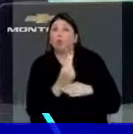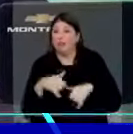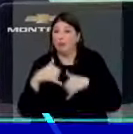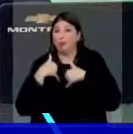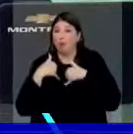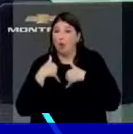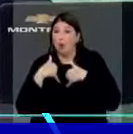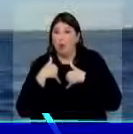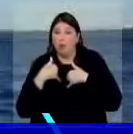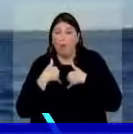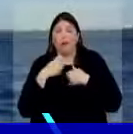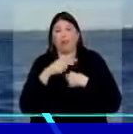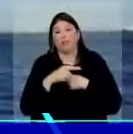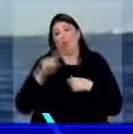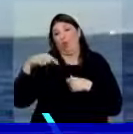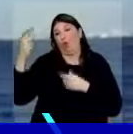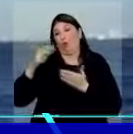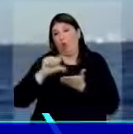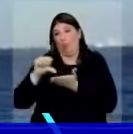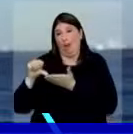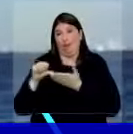país.